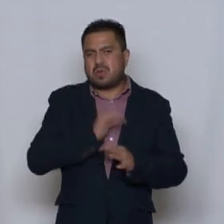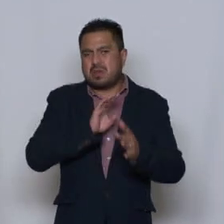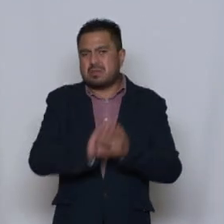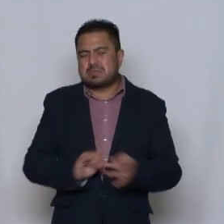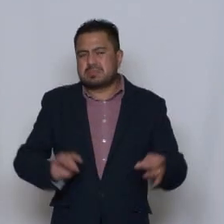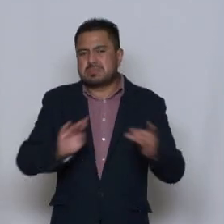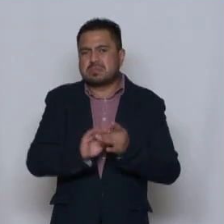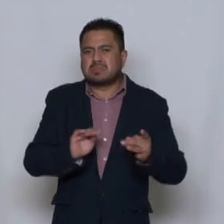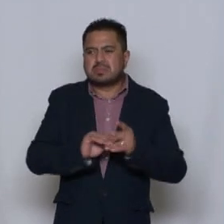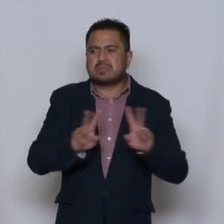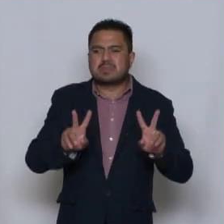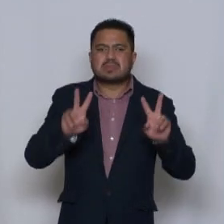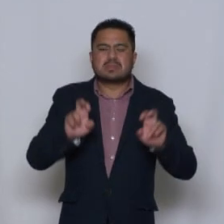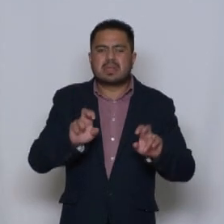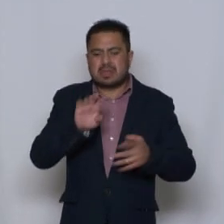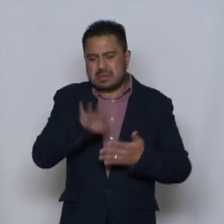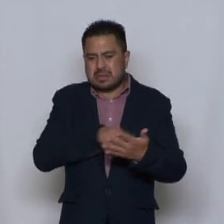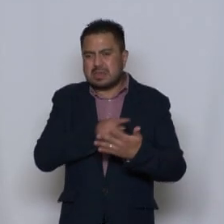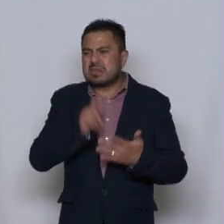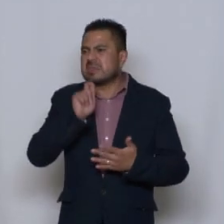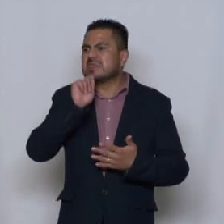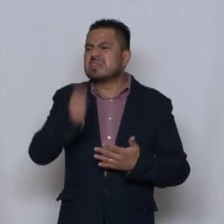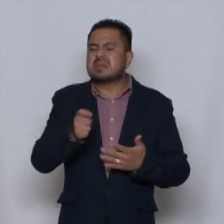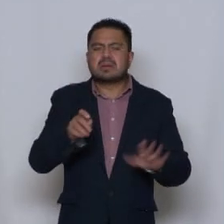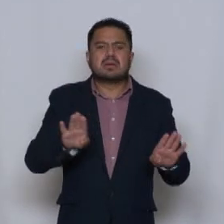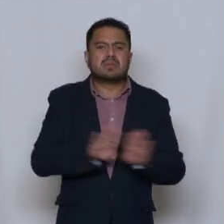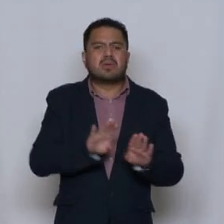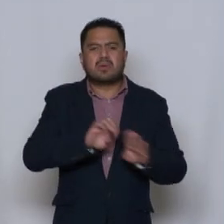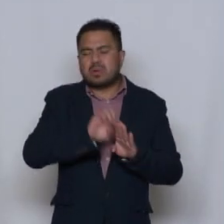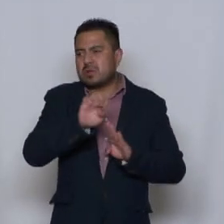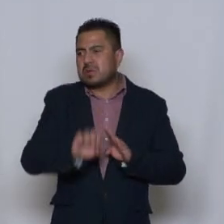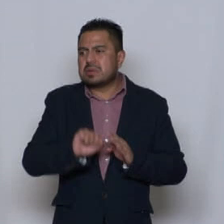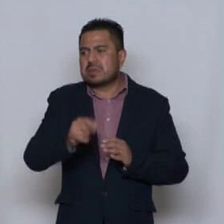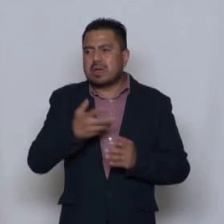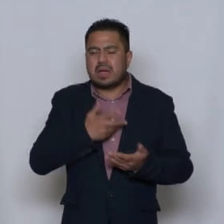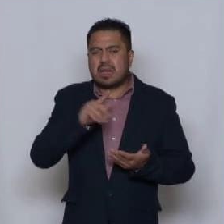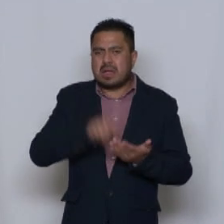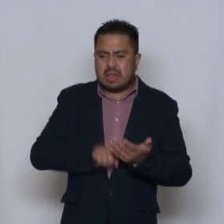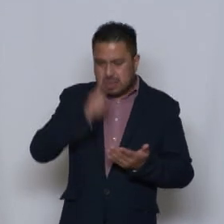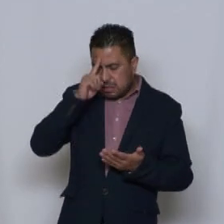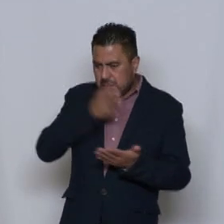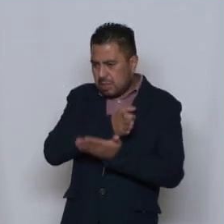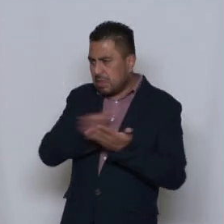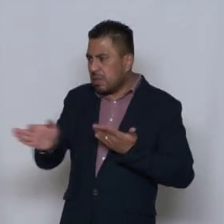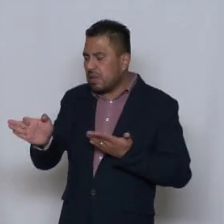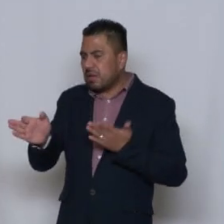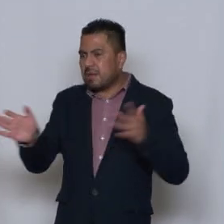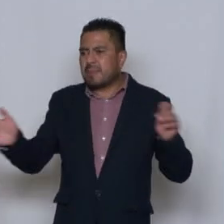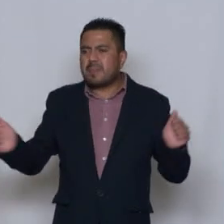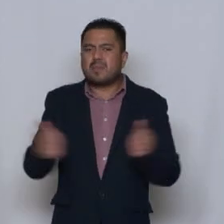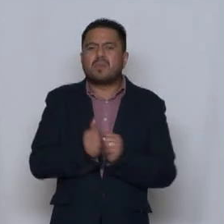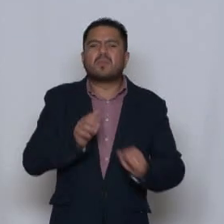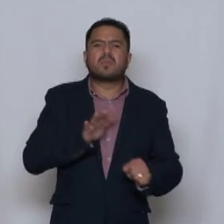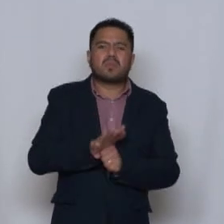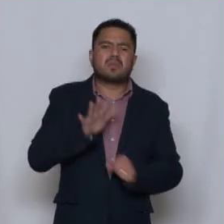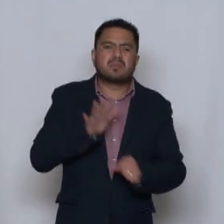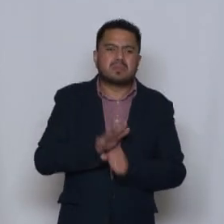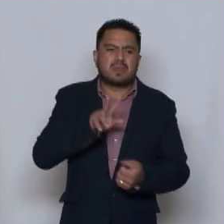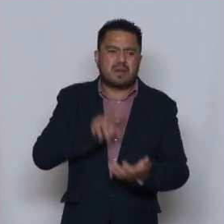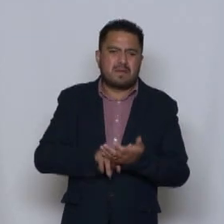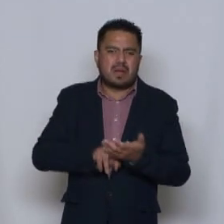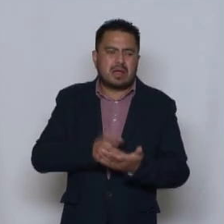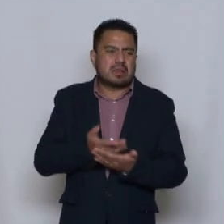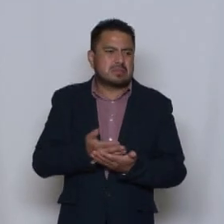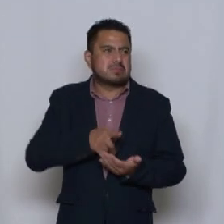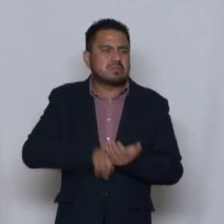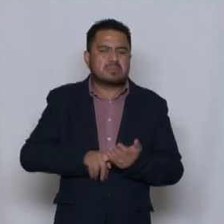de un tema estadístico, lo que significa, por lo tanto, es que si hay pequeñas desviaciones de los valores